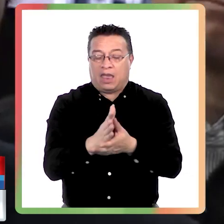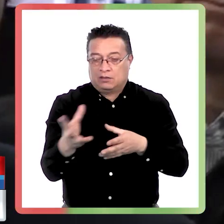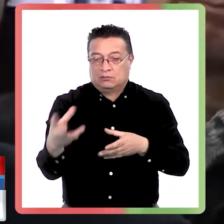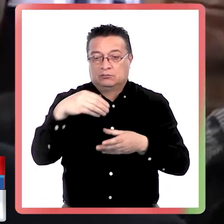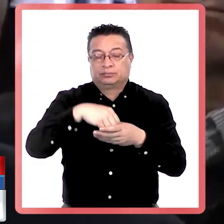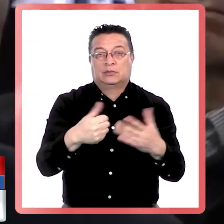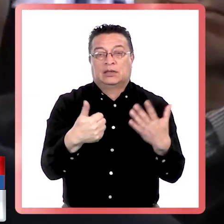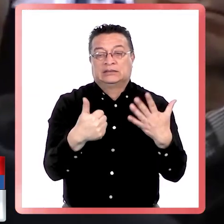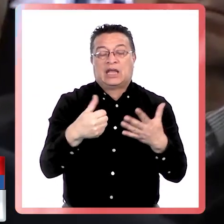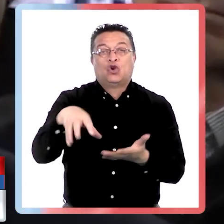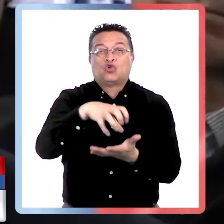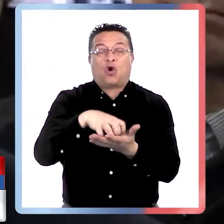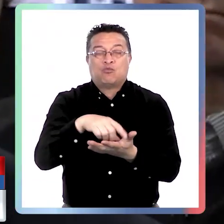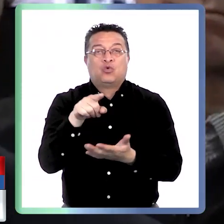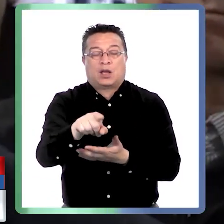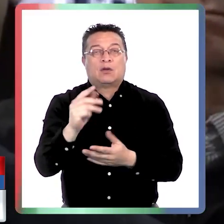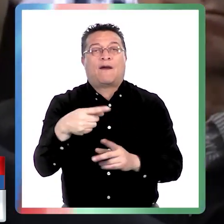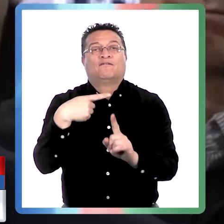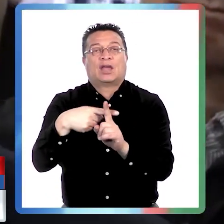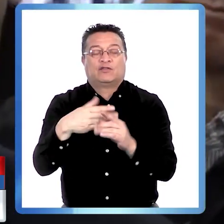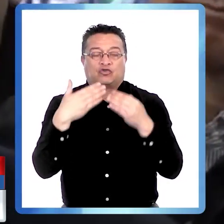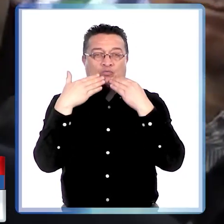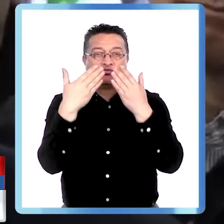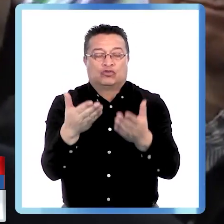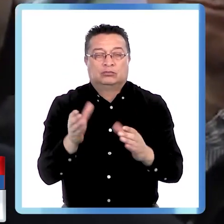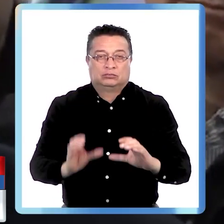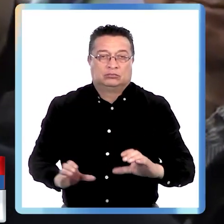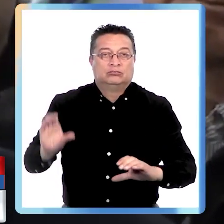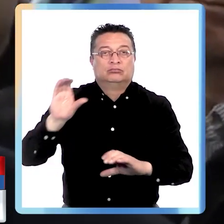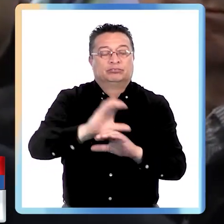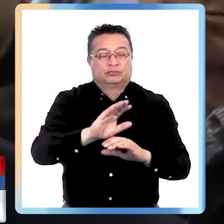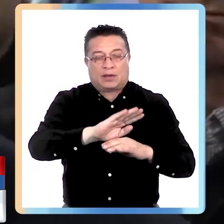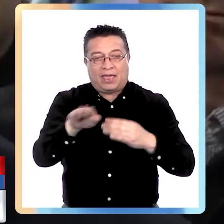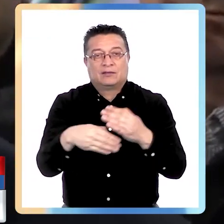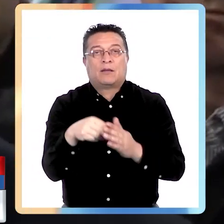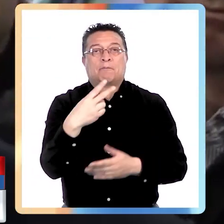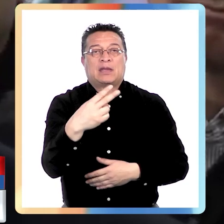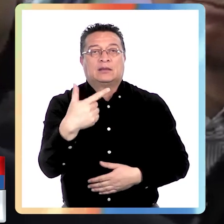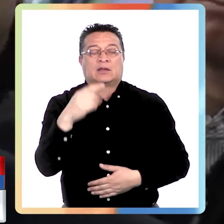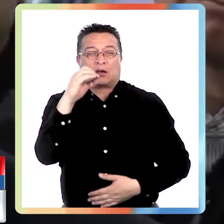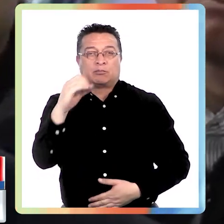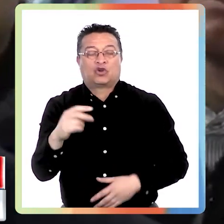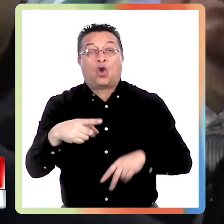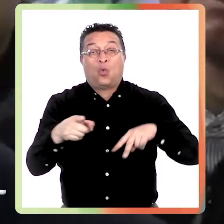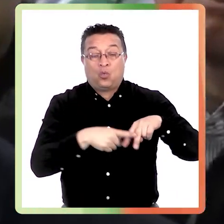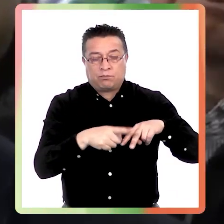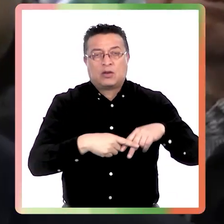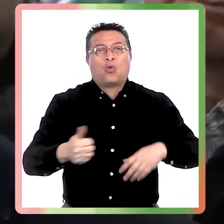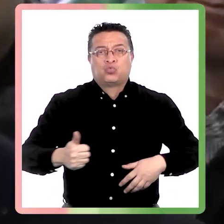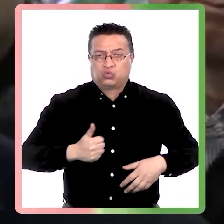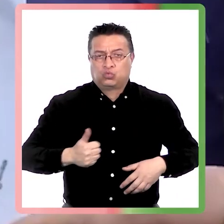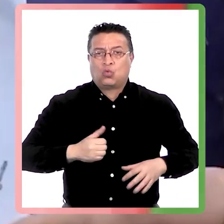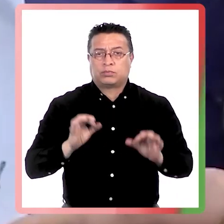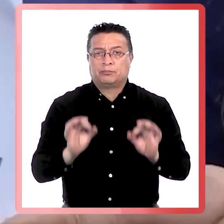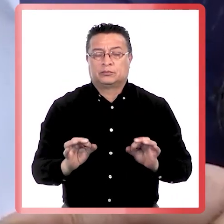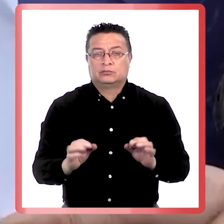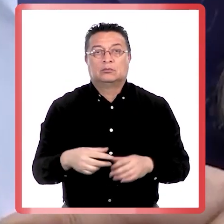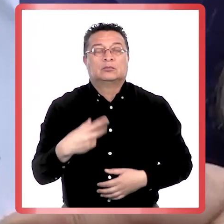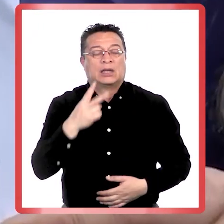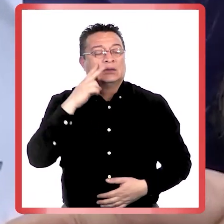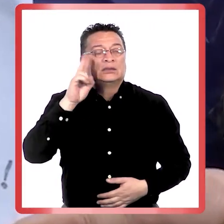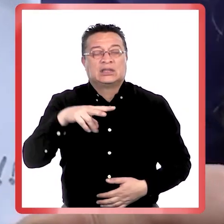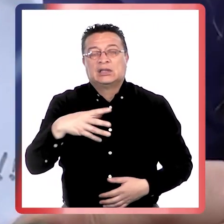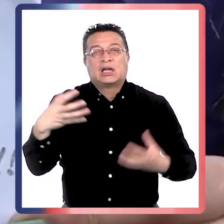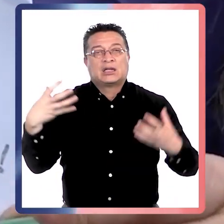Hualpén tiene que estar dentro de estas 6 comunas que a nivel país están siendo beneficiadas con este subsidio adicional de un 27%. Hualpén cumple con esas